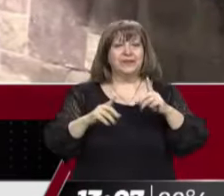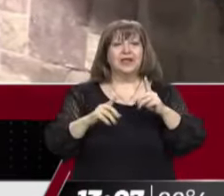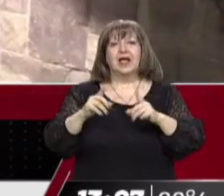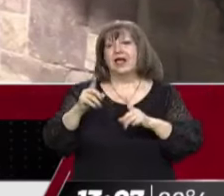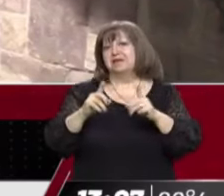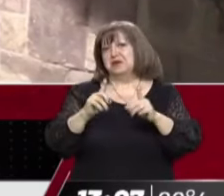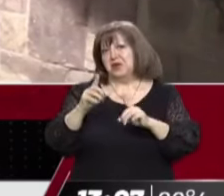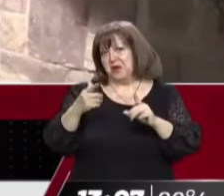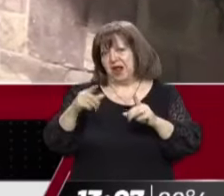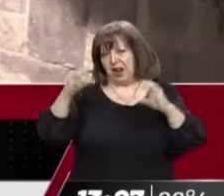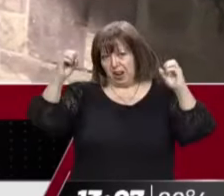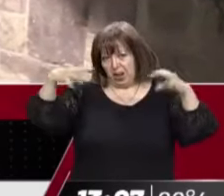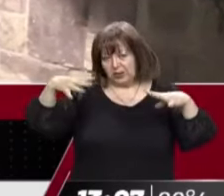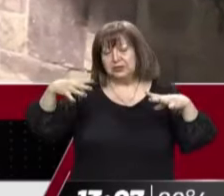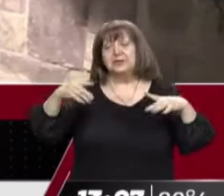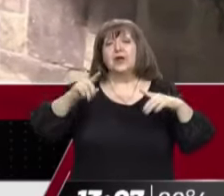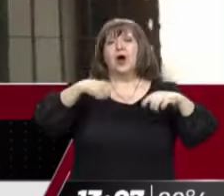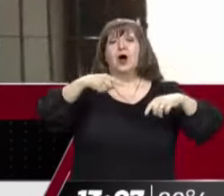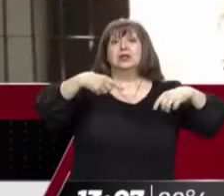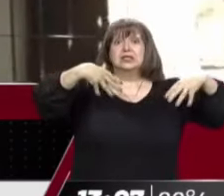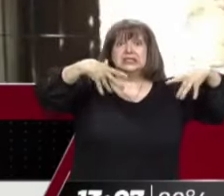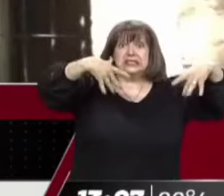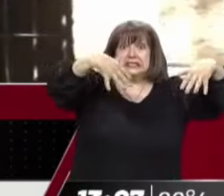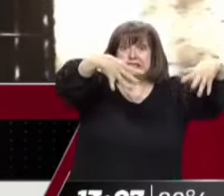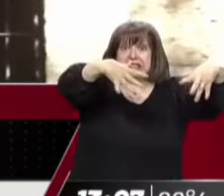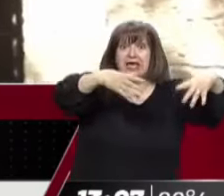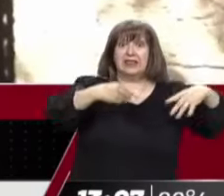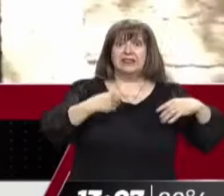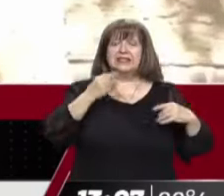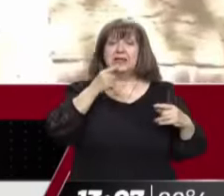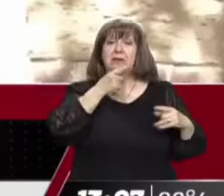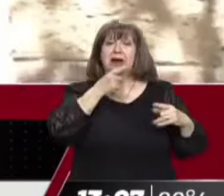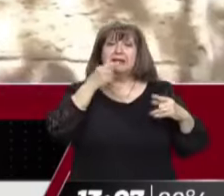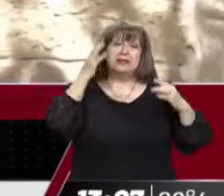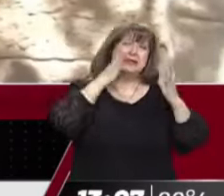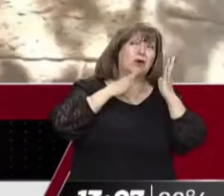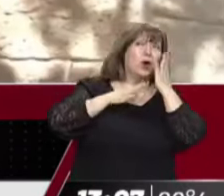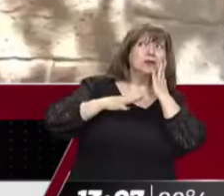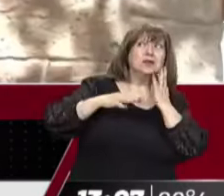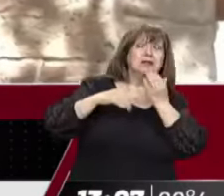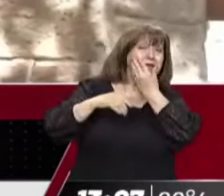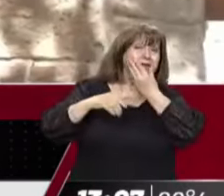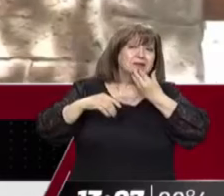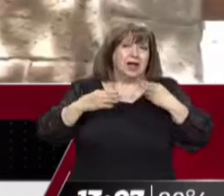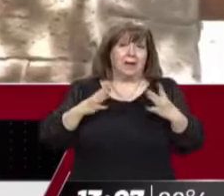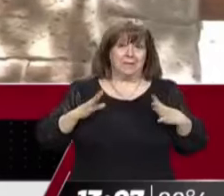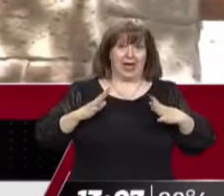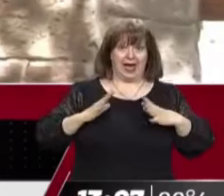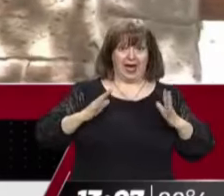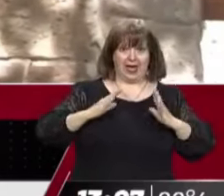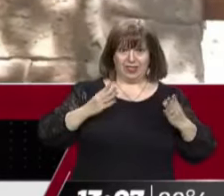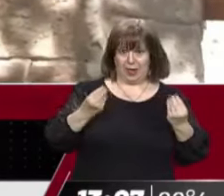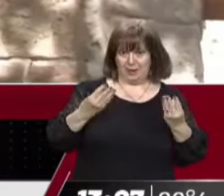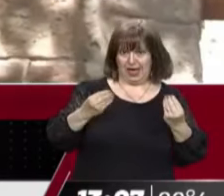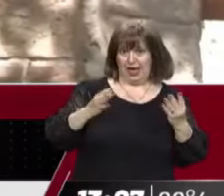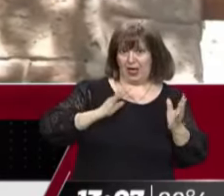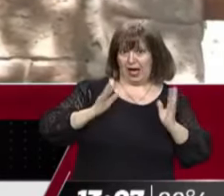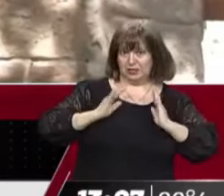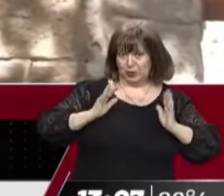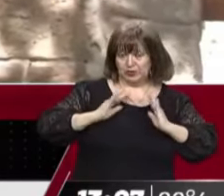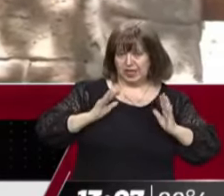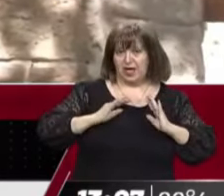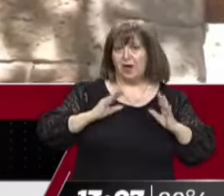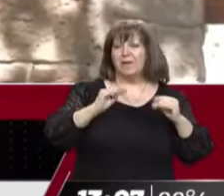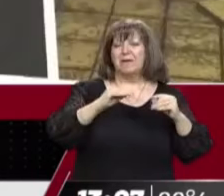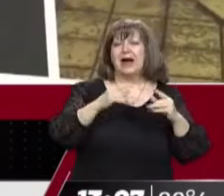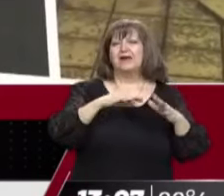sala de escape que tiene que ver con el terror, les decía, que por ahí uno siente como telas de araña, ese tipo de cosas que hace que se genere miedo dentro de este juego.